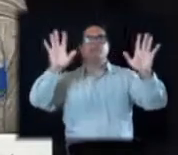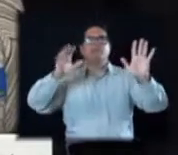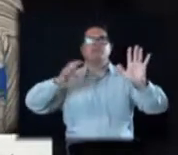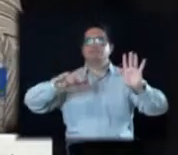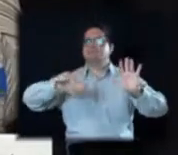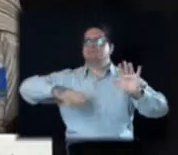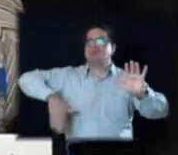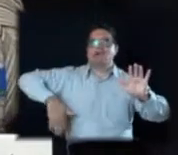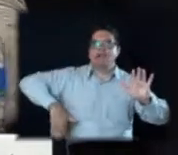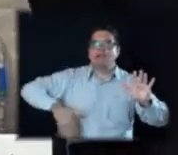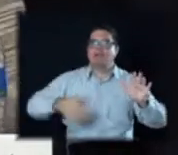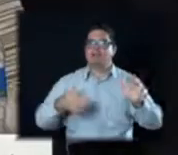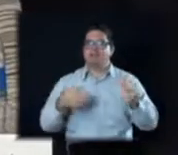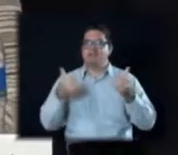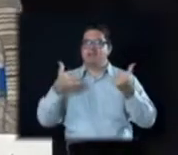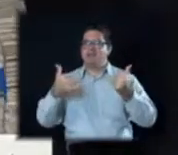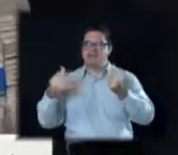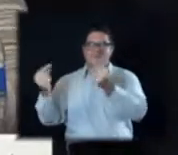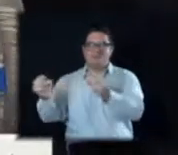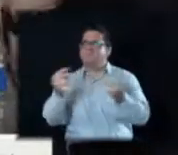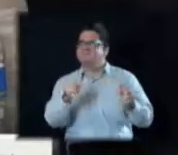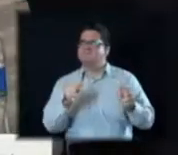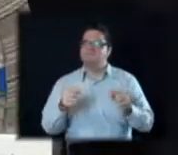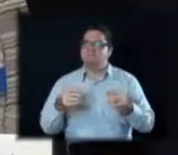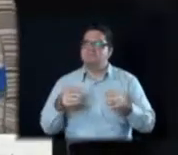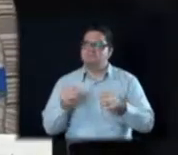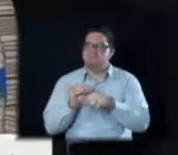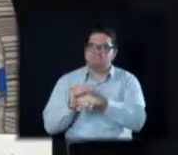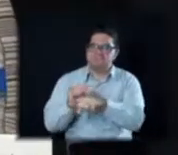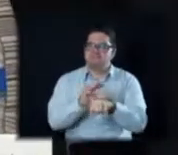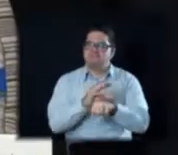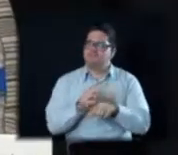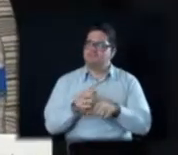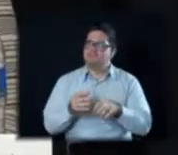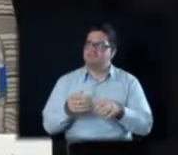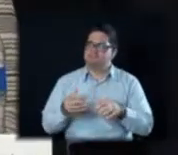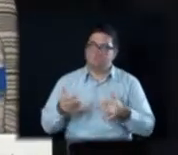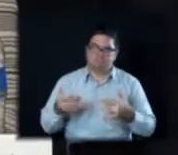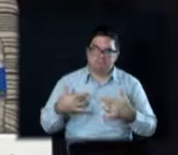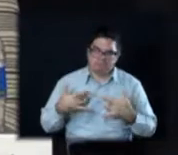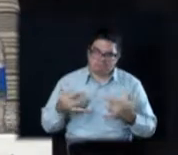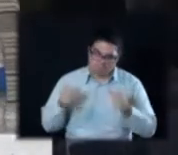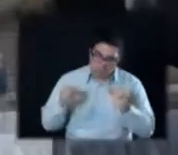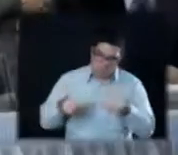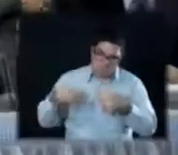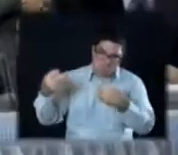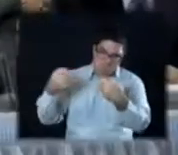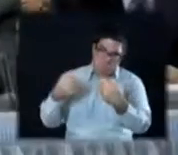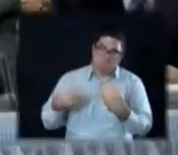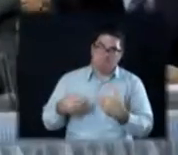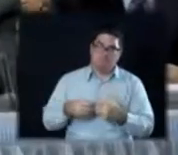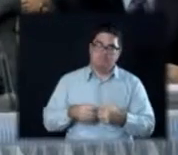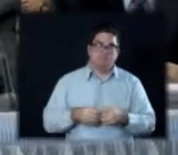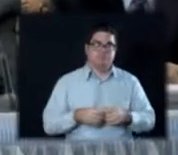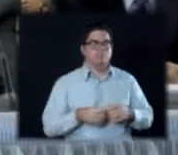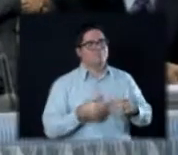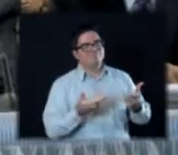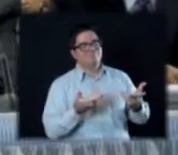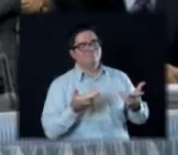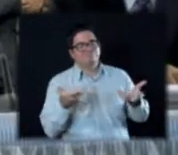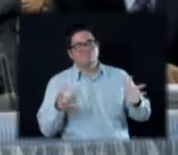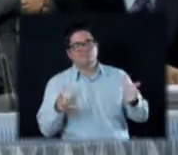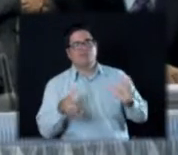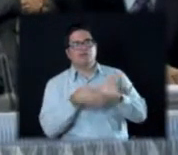descentralización de los recursos de Puerto Rico? Cualquiera que quiera atender ese asunto. Como